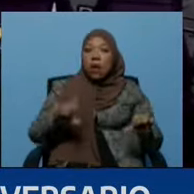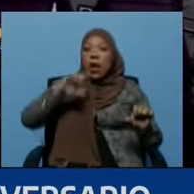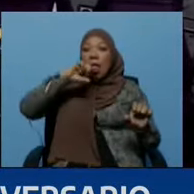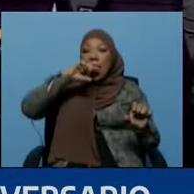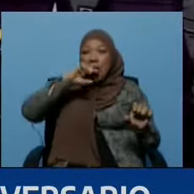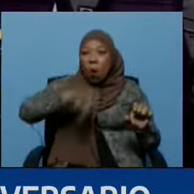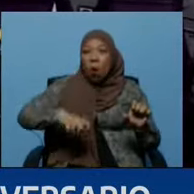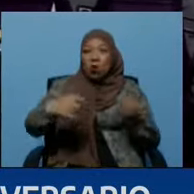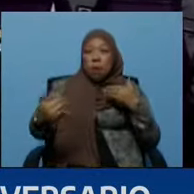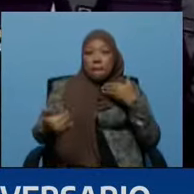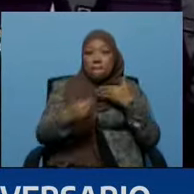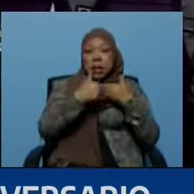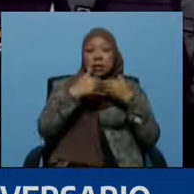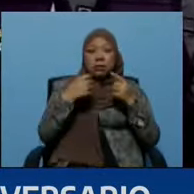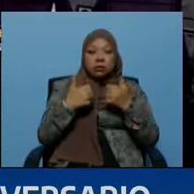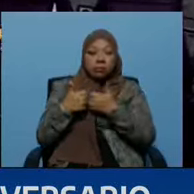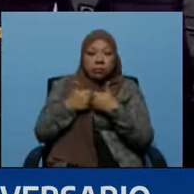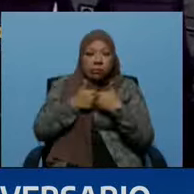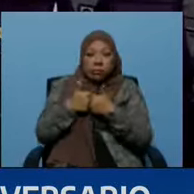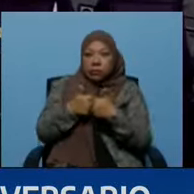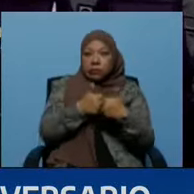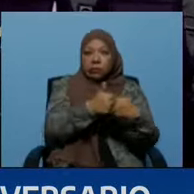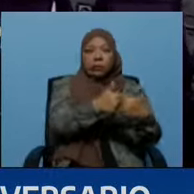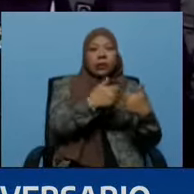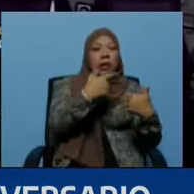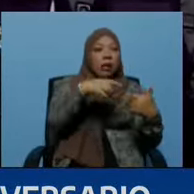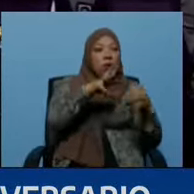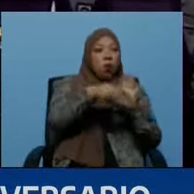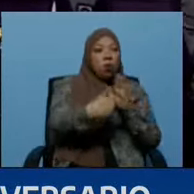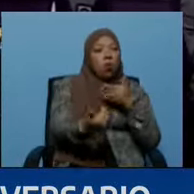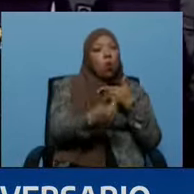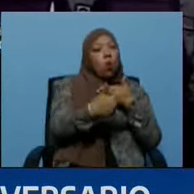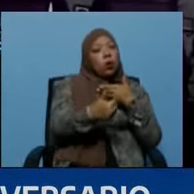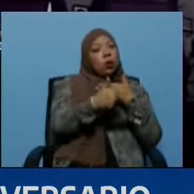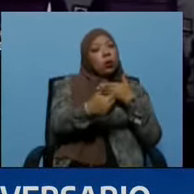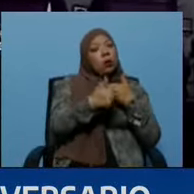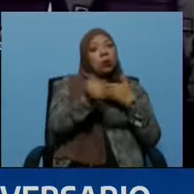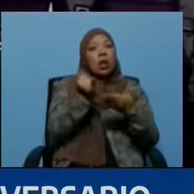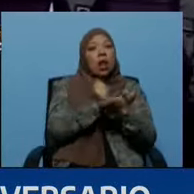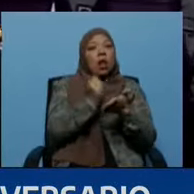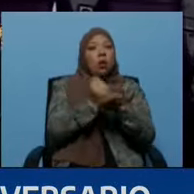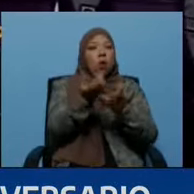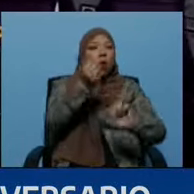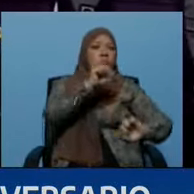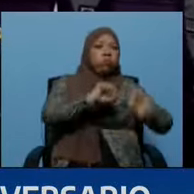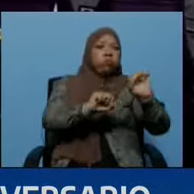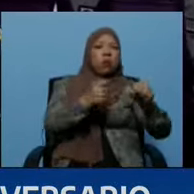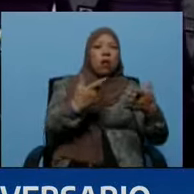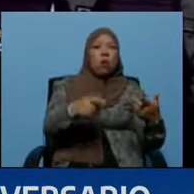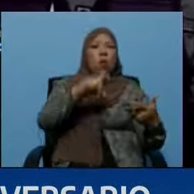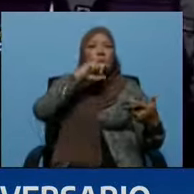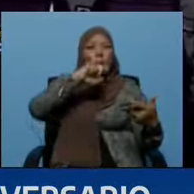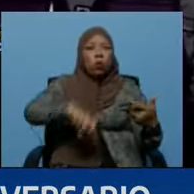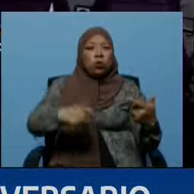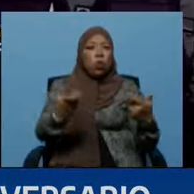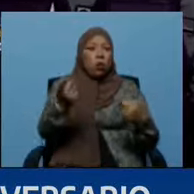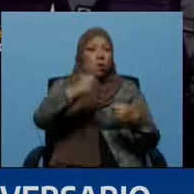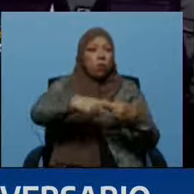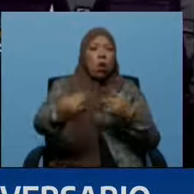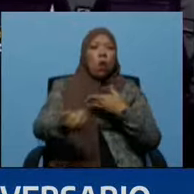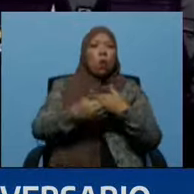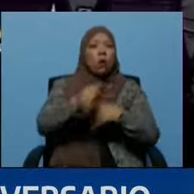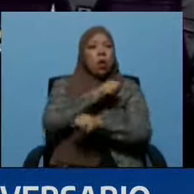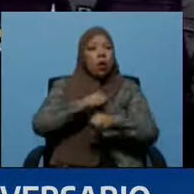de venganza, de persecución contra las instituciones. ¿Cuánto odio se ha vertido contra la